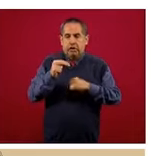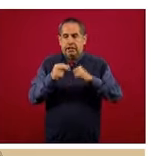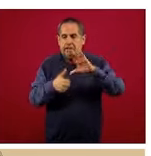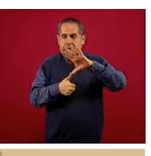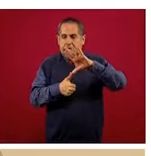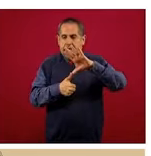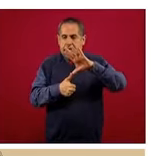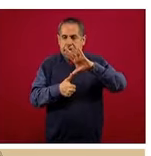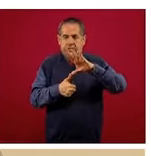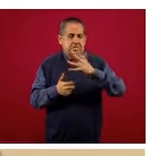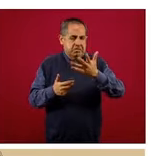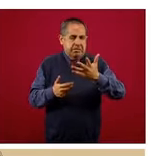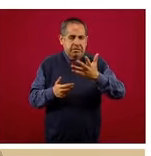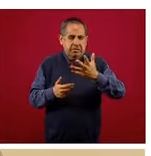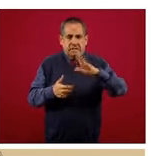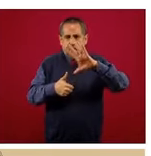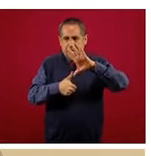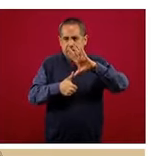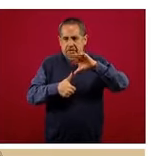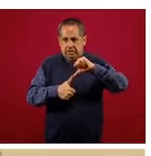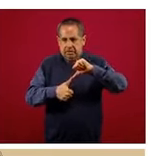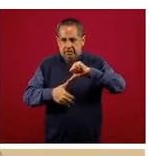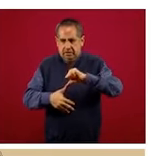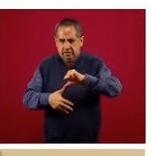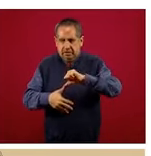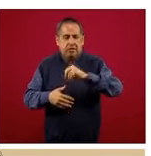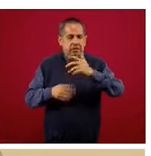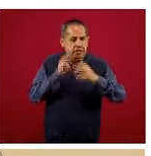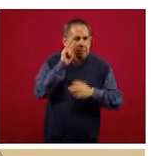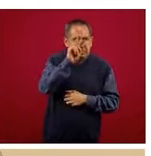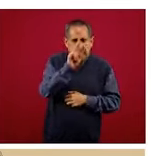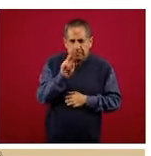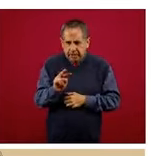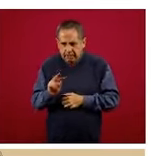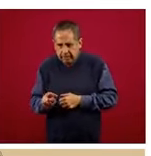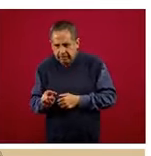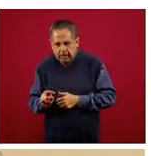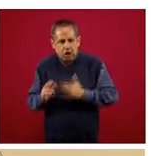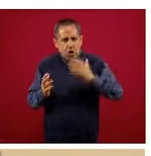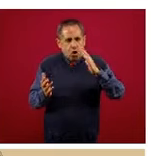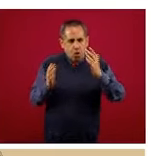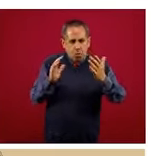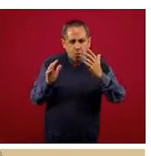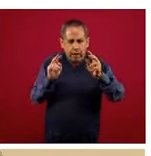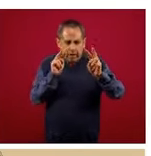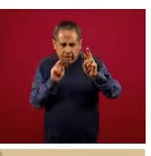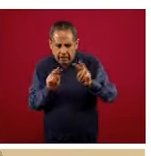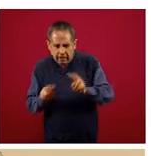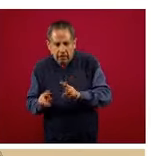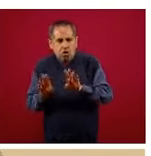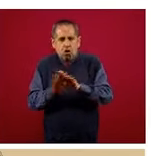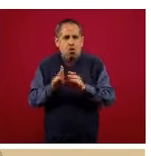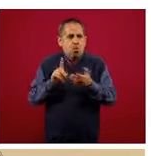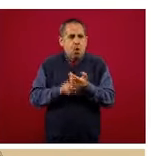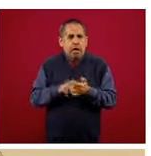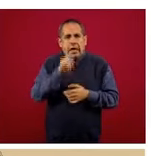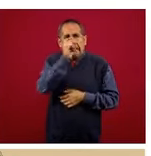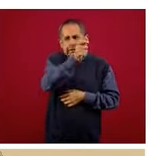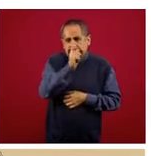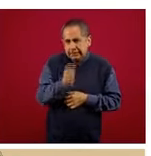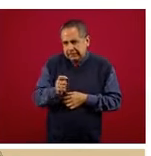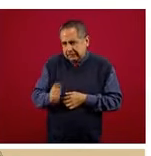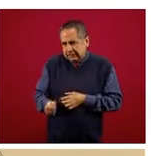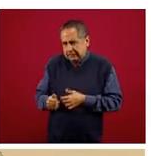del Norte, ¿no? Y la idea de estas gráficas, pues bueno, es poder comparar un poco cómo se ha comportado